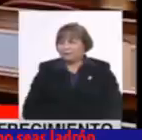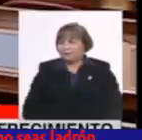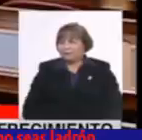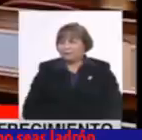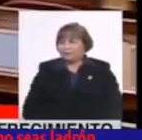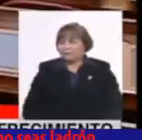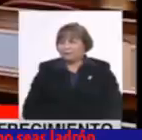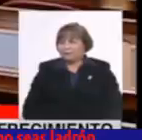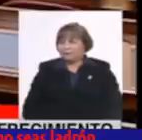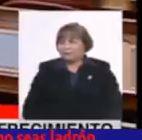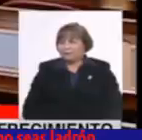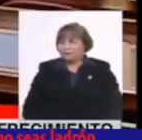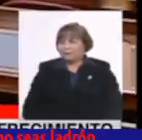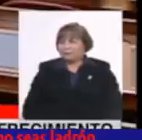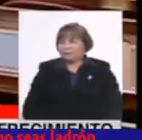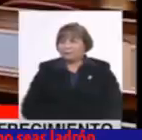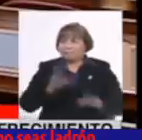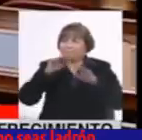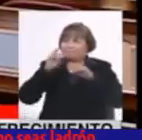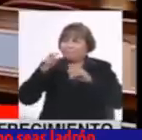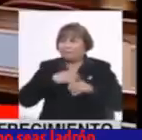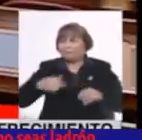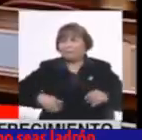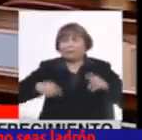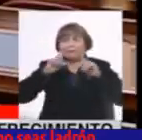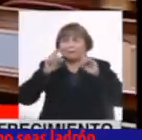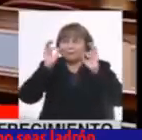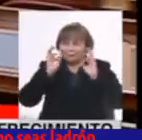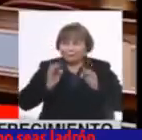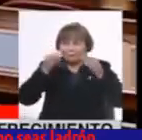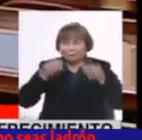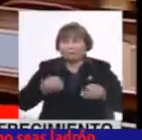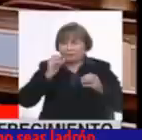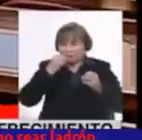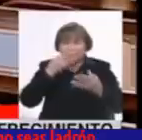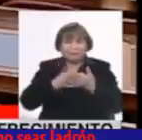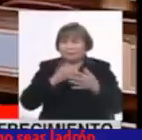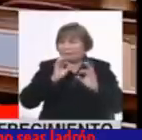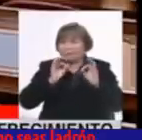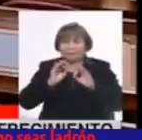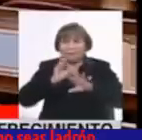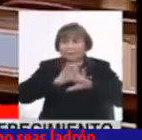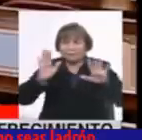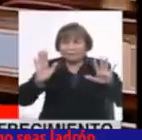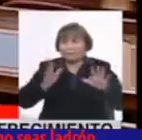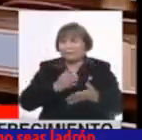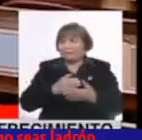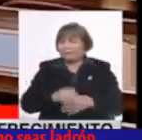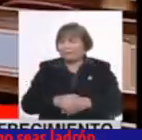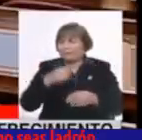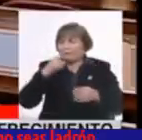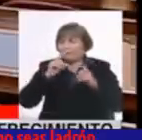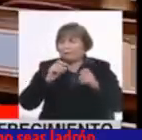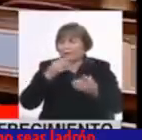micrófono, congresista Moyano. Por su intermedio, señor presidente. Estoy haciendo una pregunta concreta. Correcto. No estoy hablando de ningún perfil.